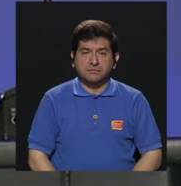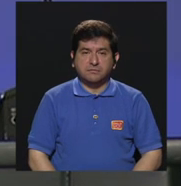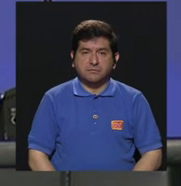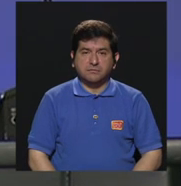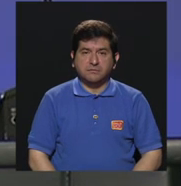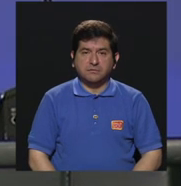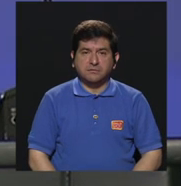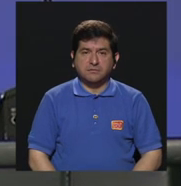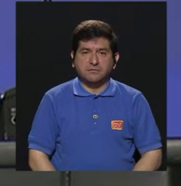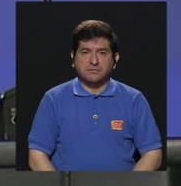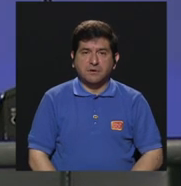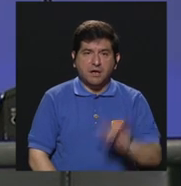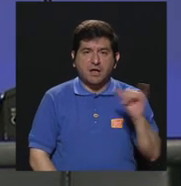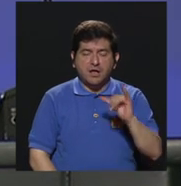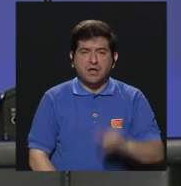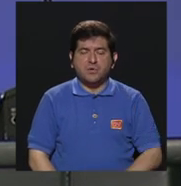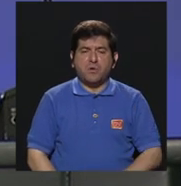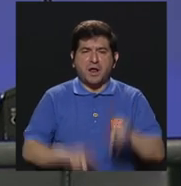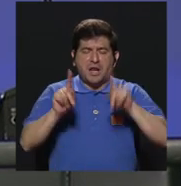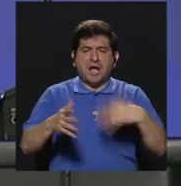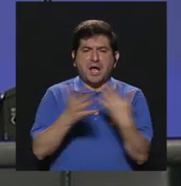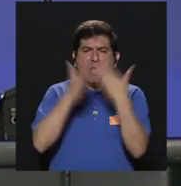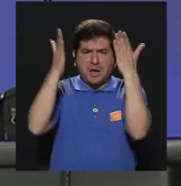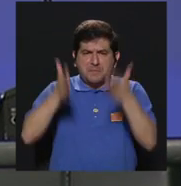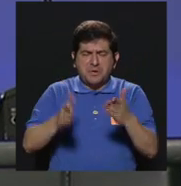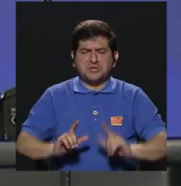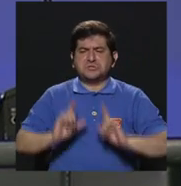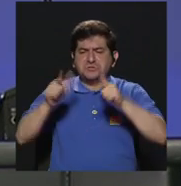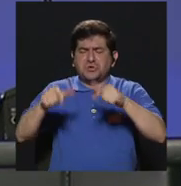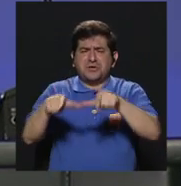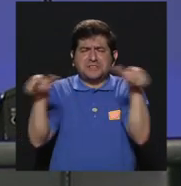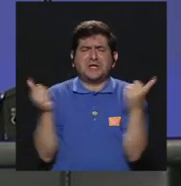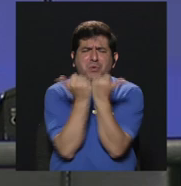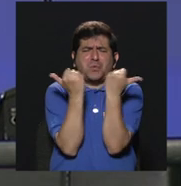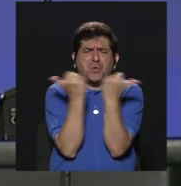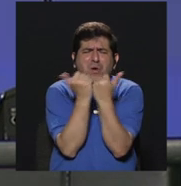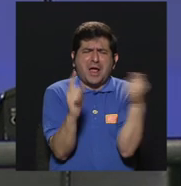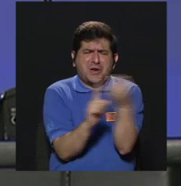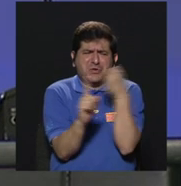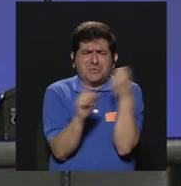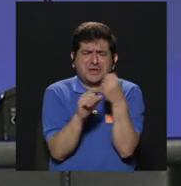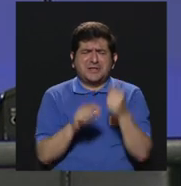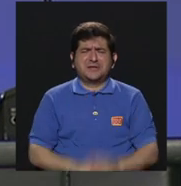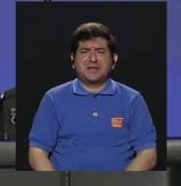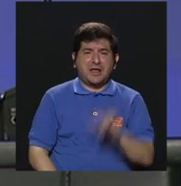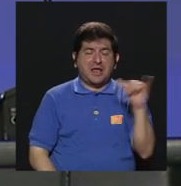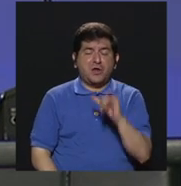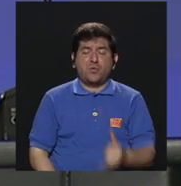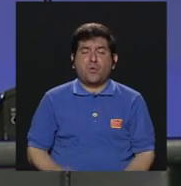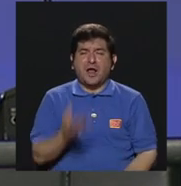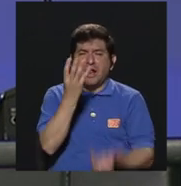Se desecha a los privados de libertad en antros hacinados, violentos y dantescos,